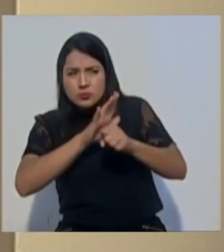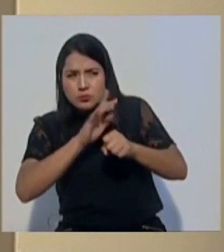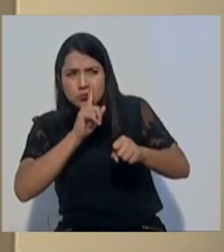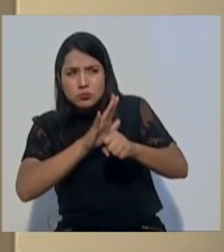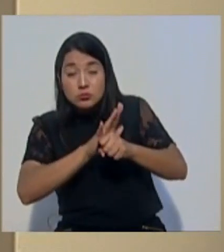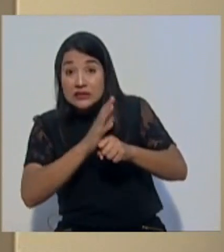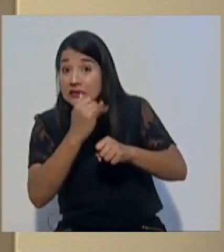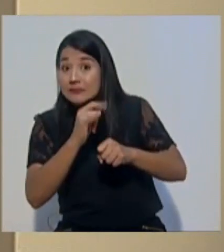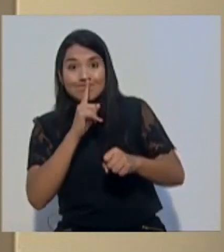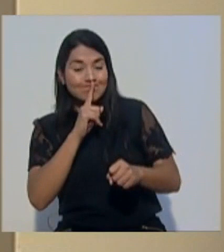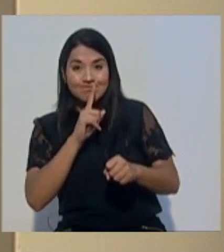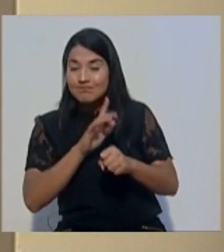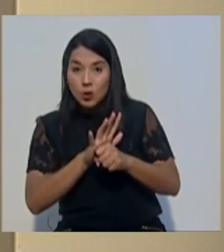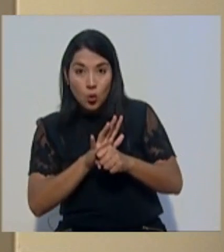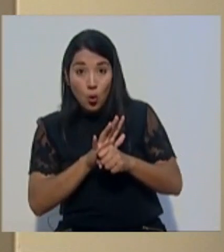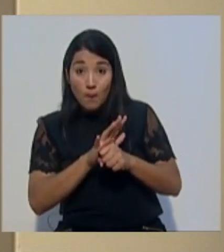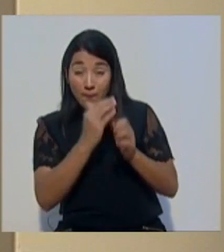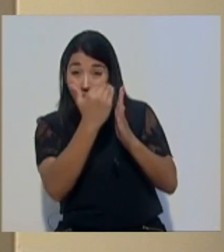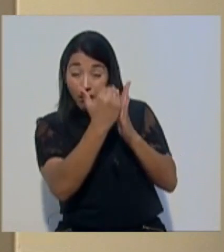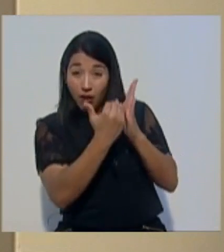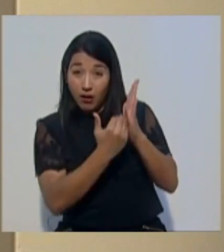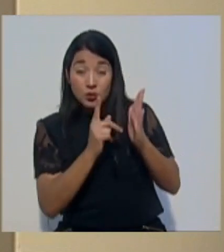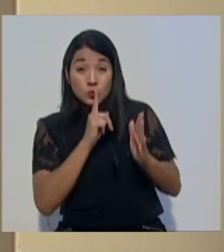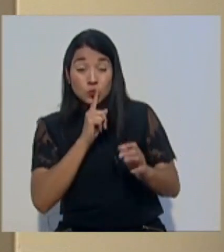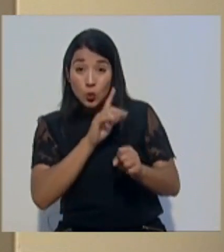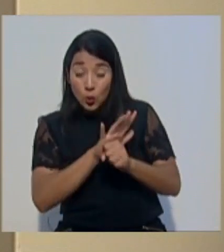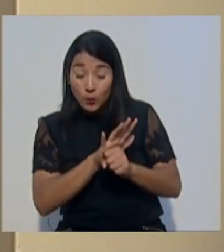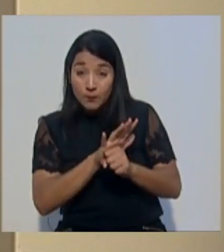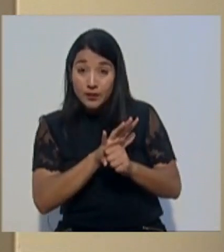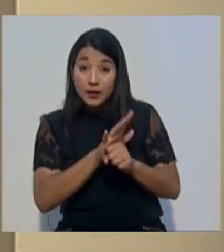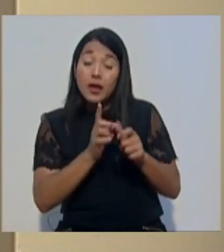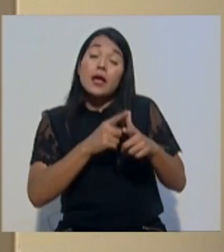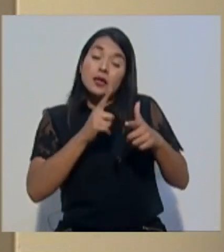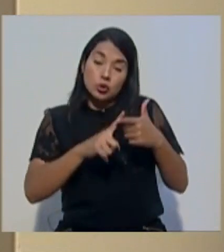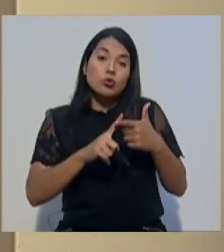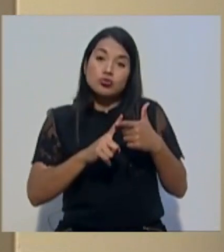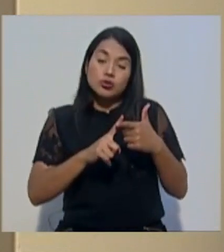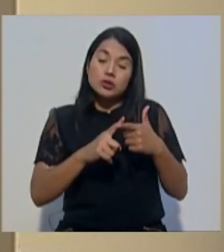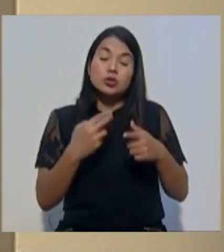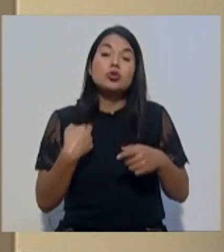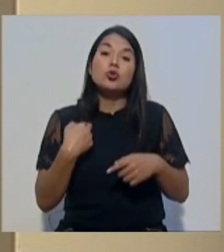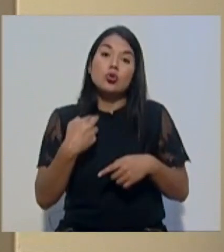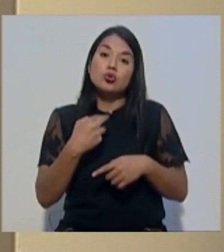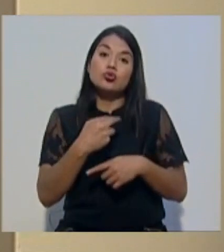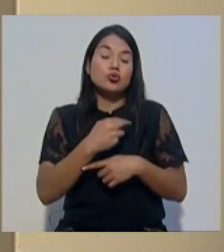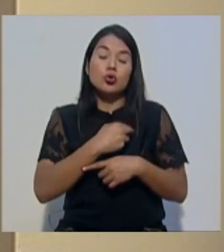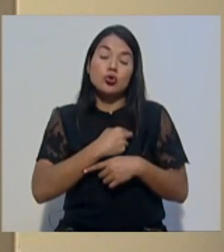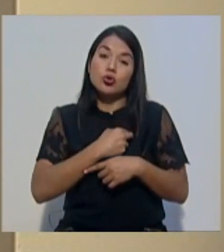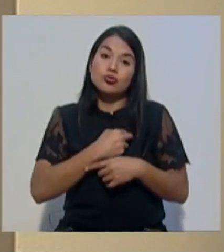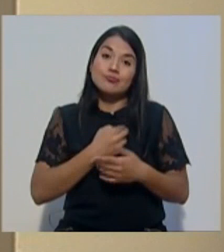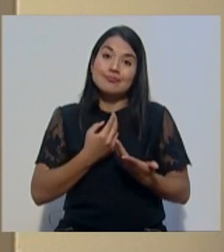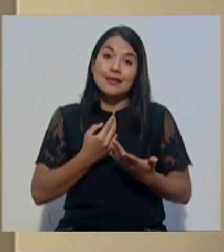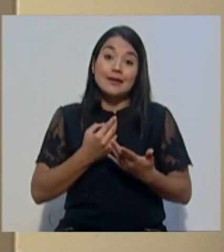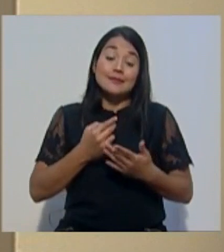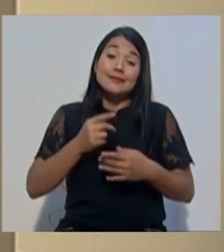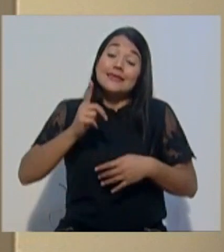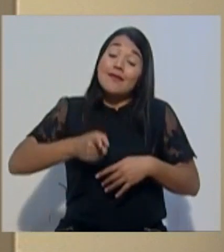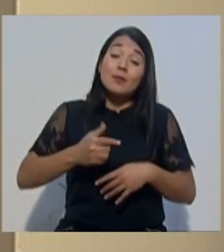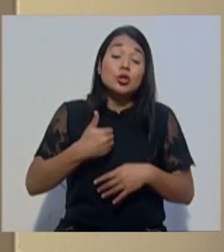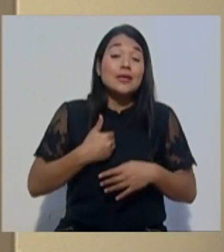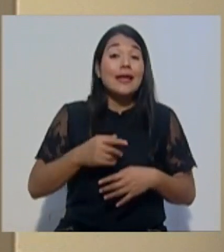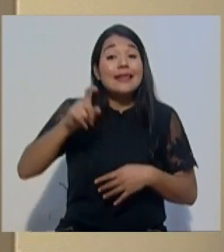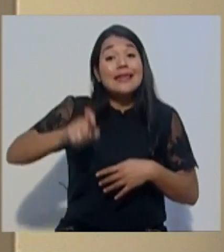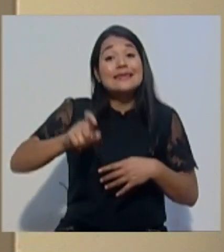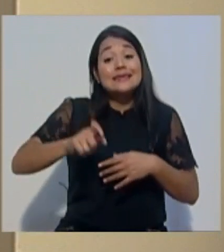se dé el cumplimiento de estos protocolos, pues obviamente la necesidad de poder aplicar las medidas un poco